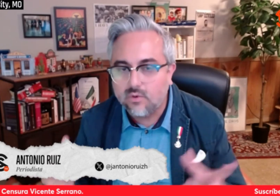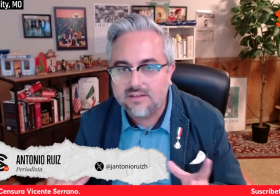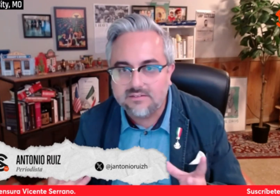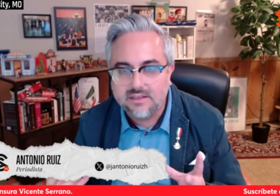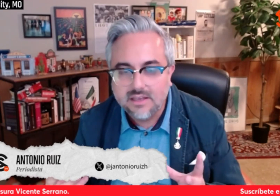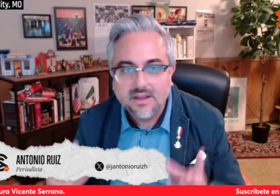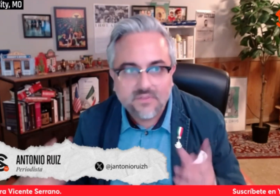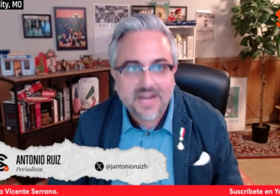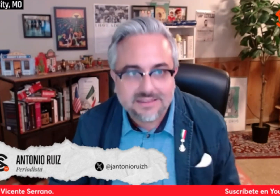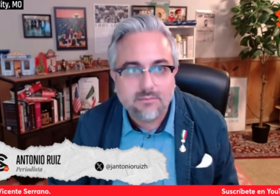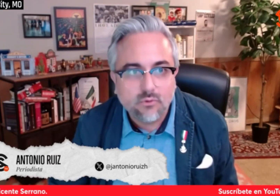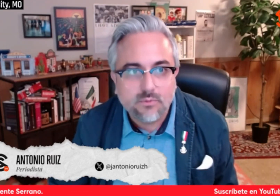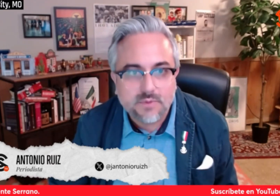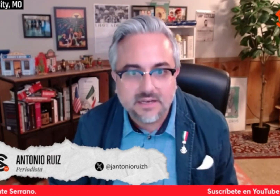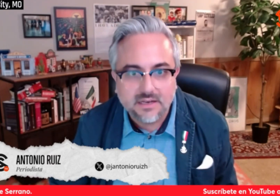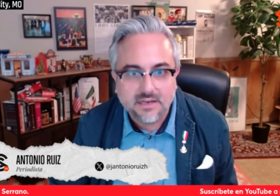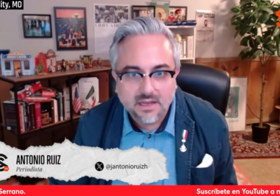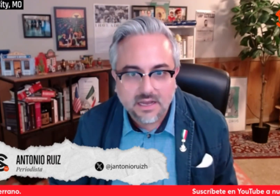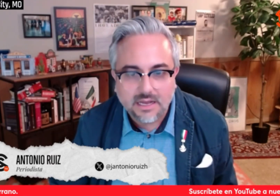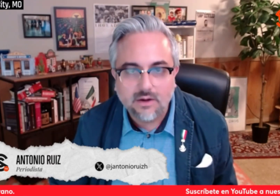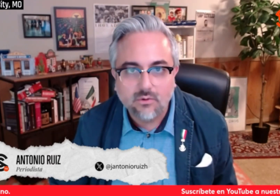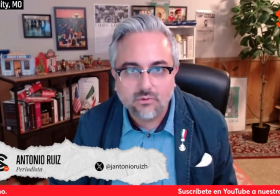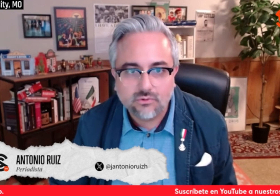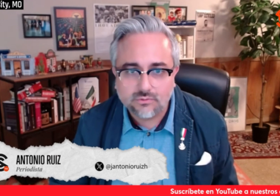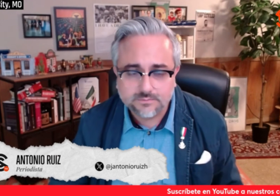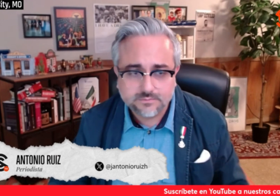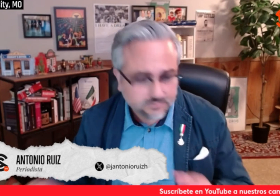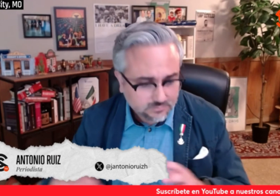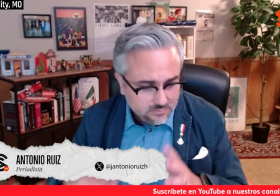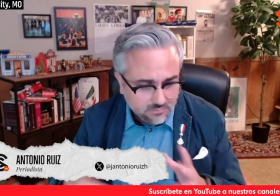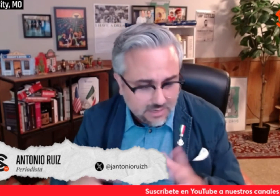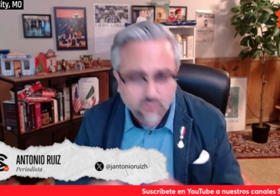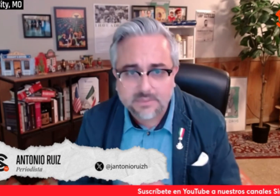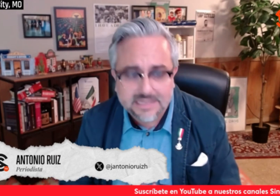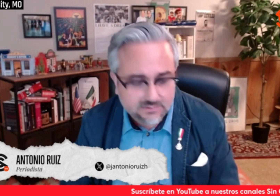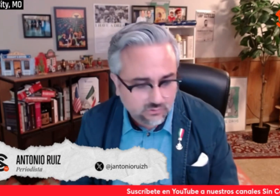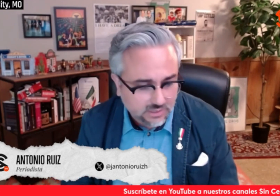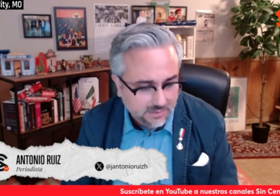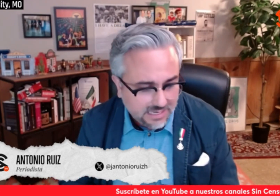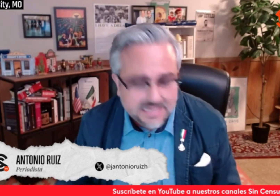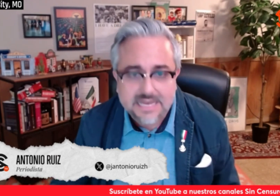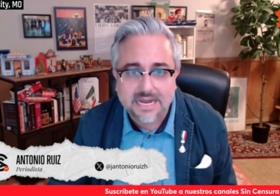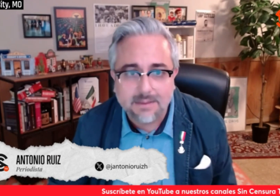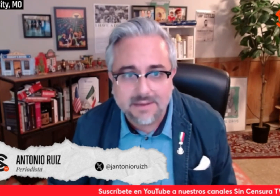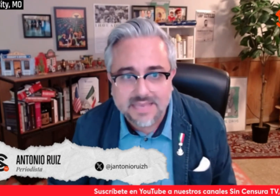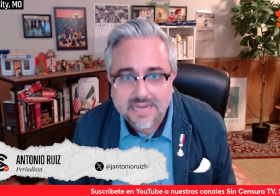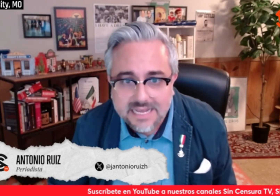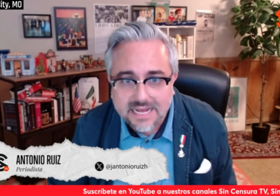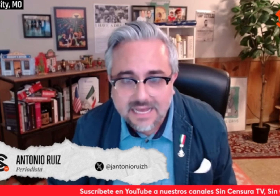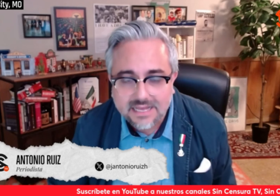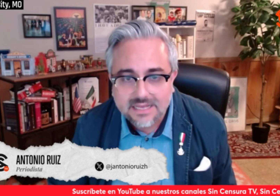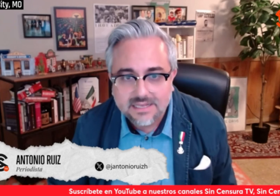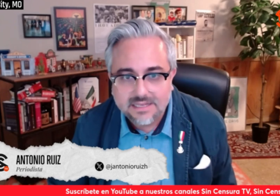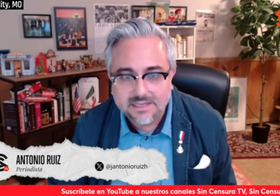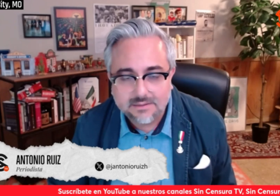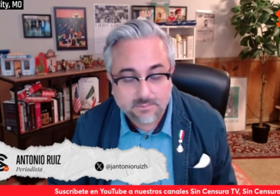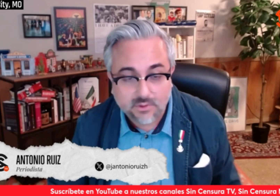Susana Uresti tratan muy bien a los ministros que van ahí a la